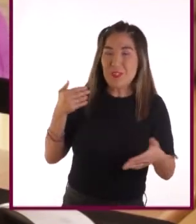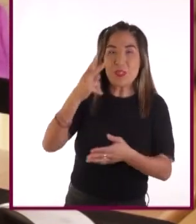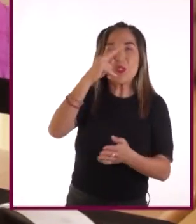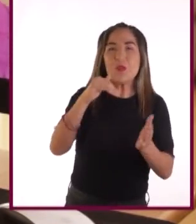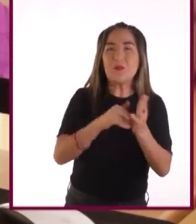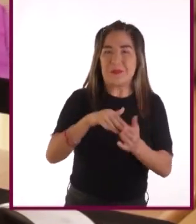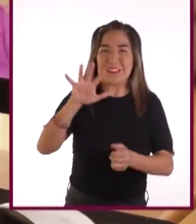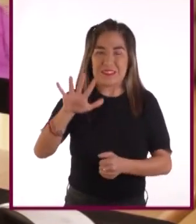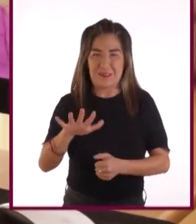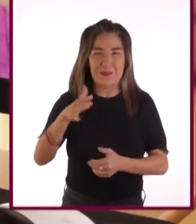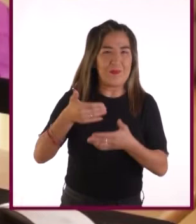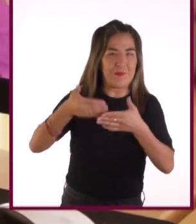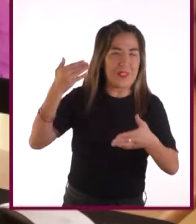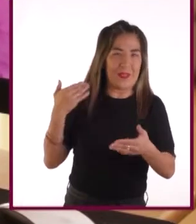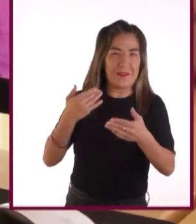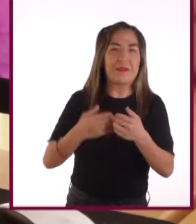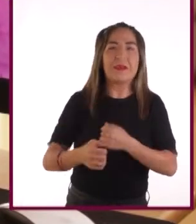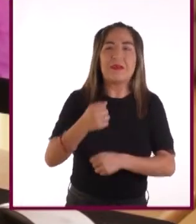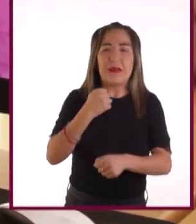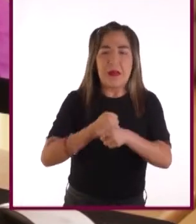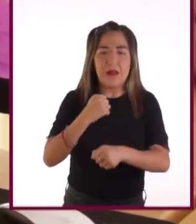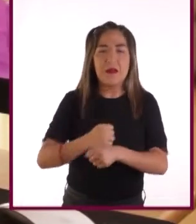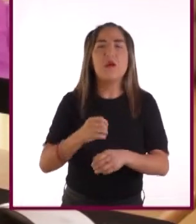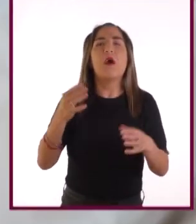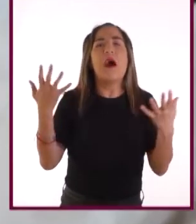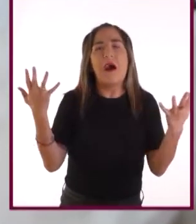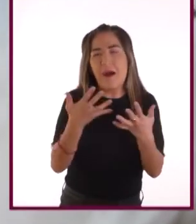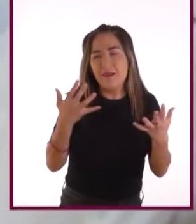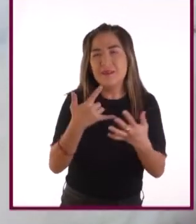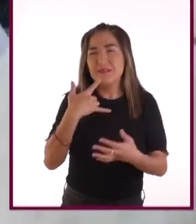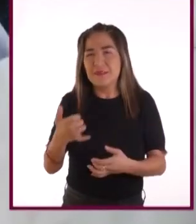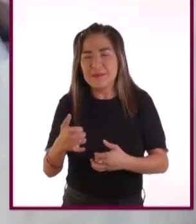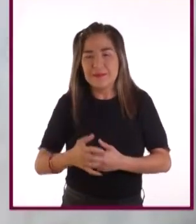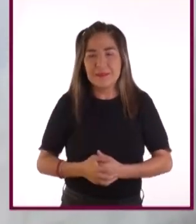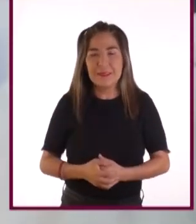el 2005 se pudieron lograr como